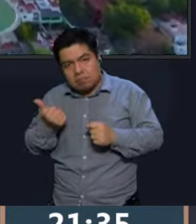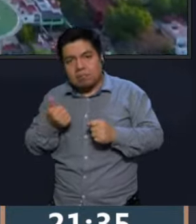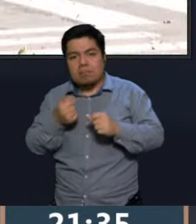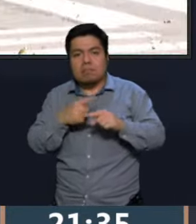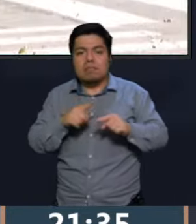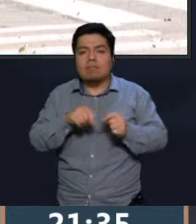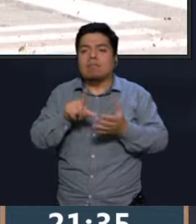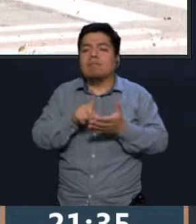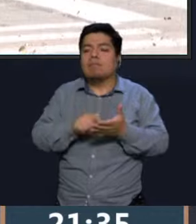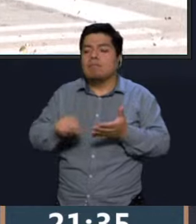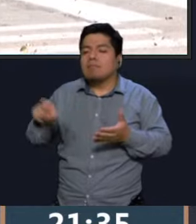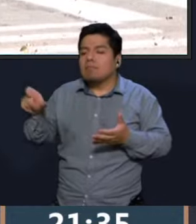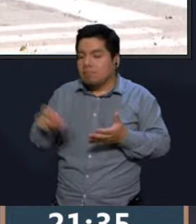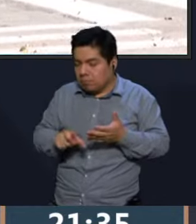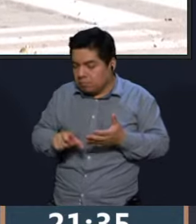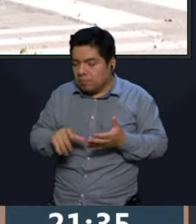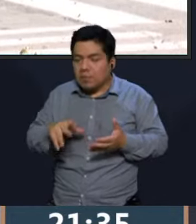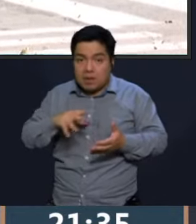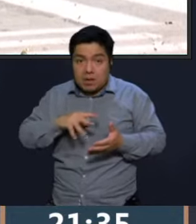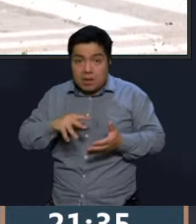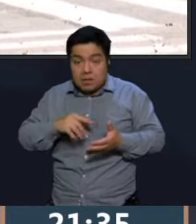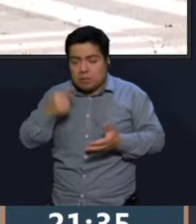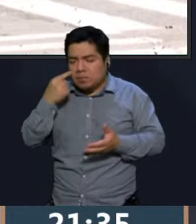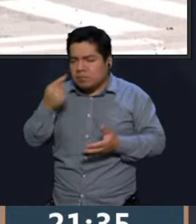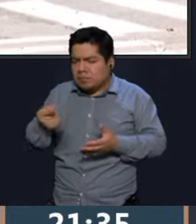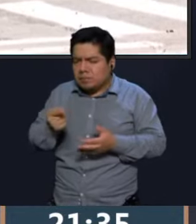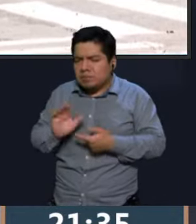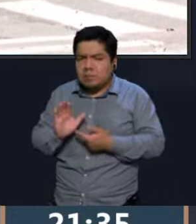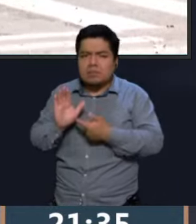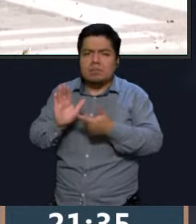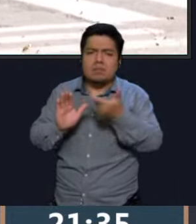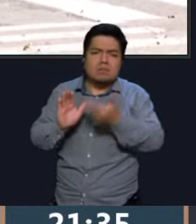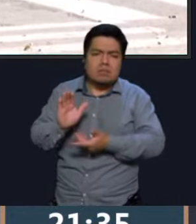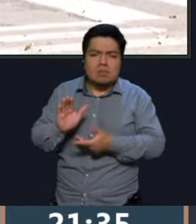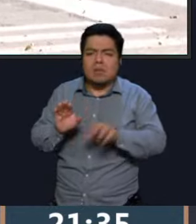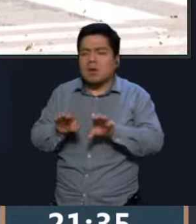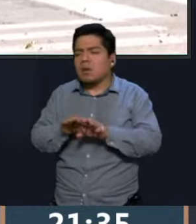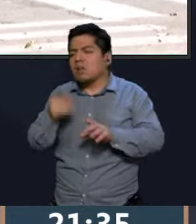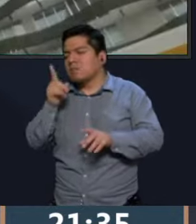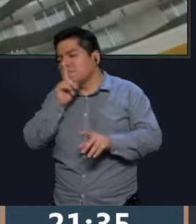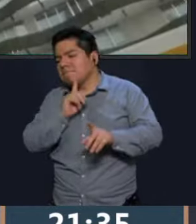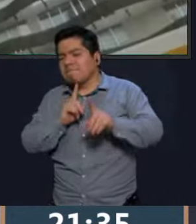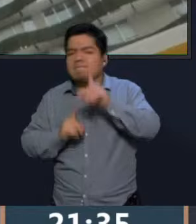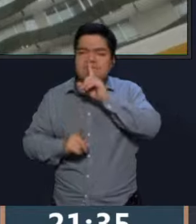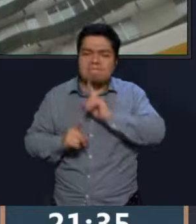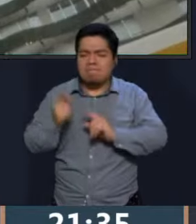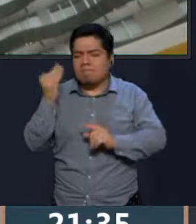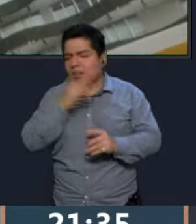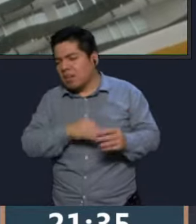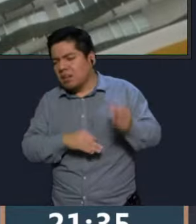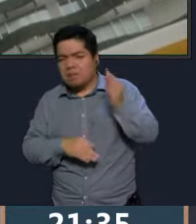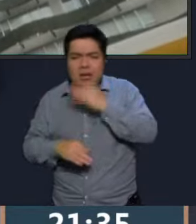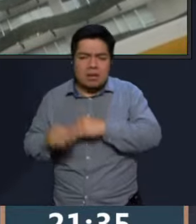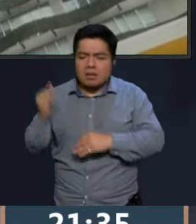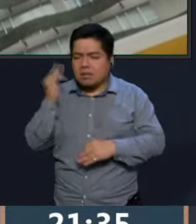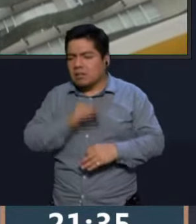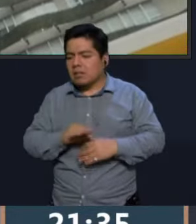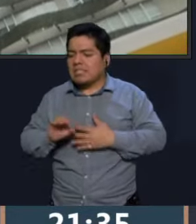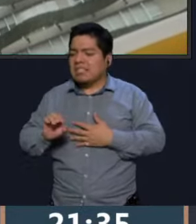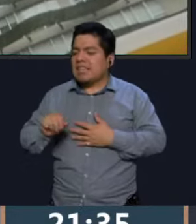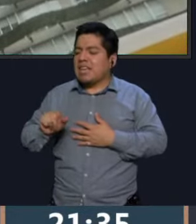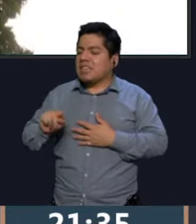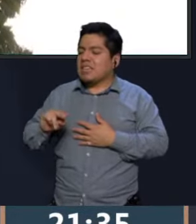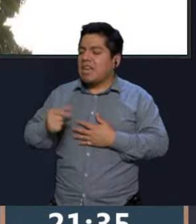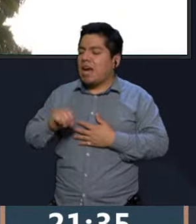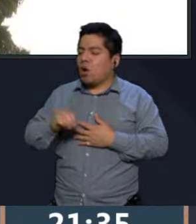en redes sociales también, en las cuales se hizo señalamientos de, oye, pues me está difamando, calumniando porque está usando Santiago Tajada, están usando